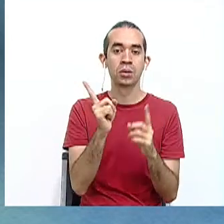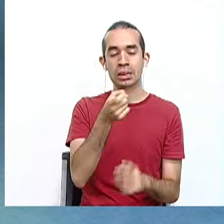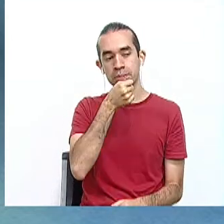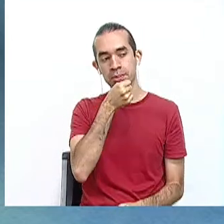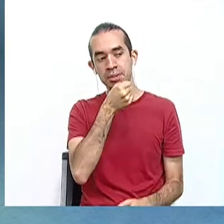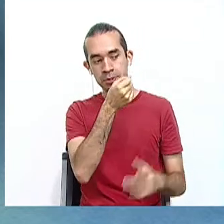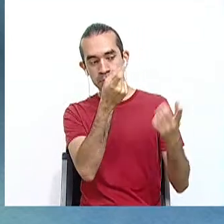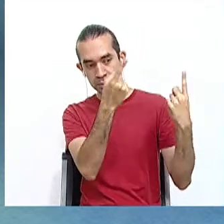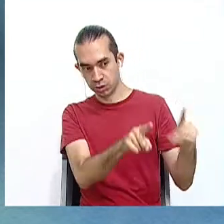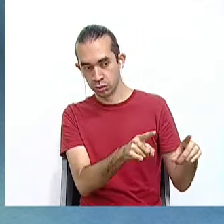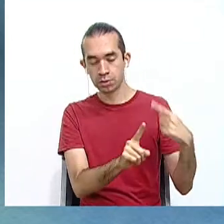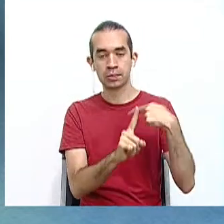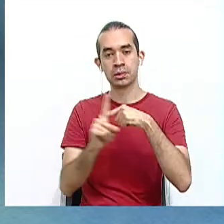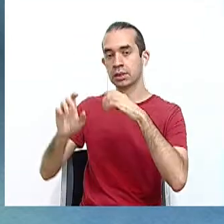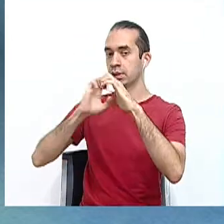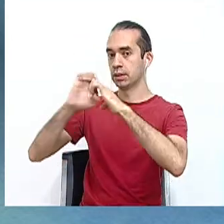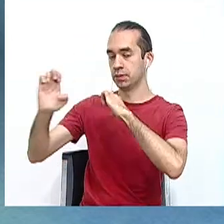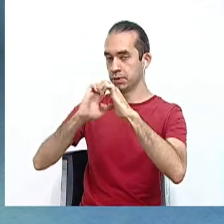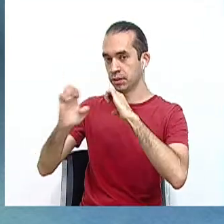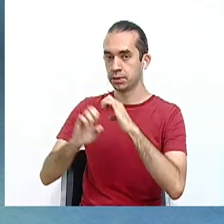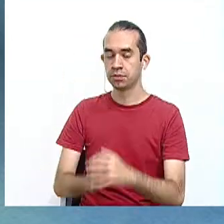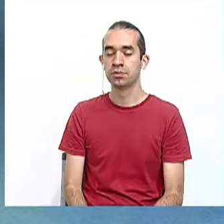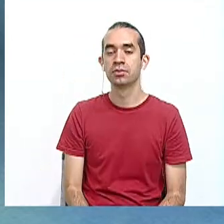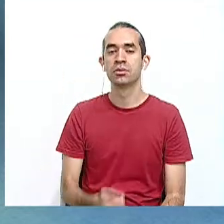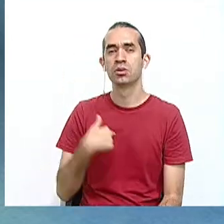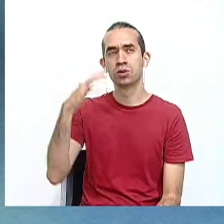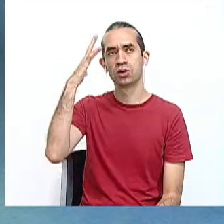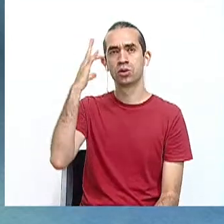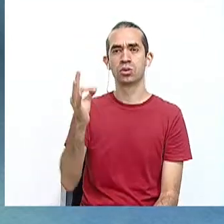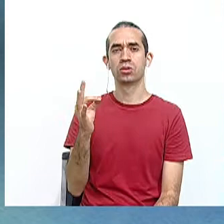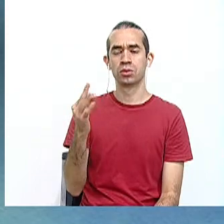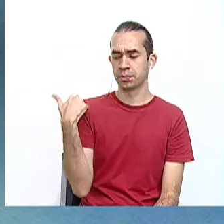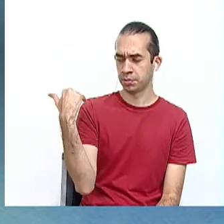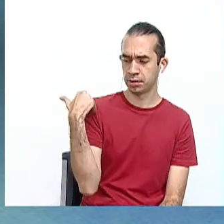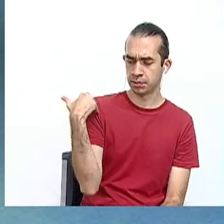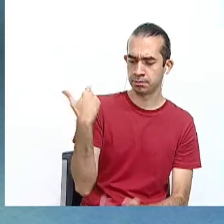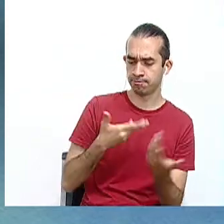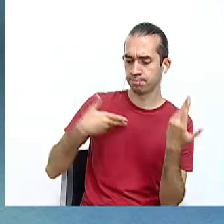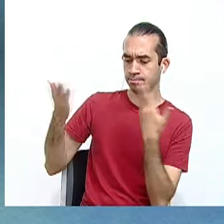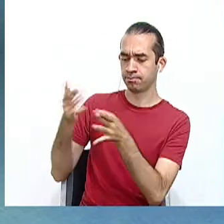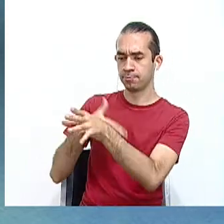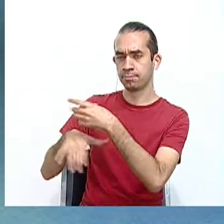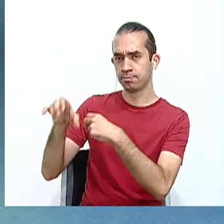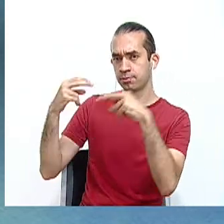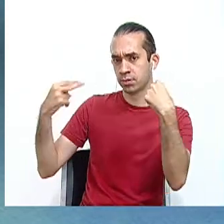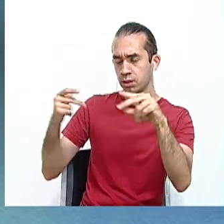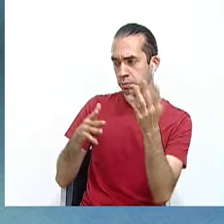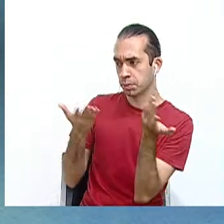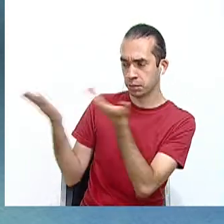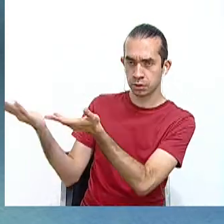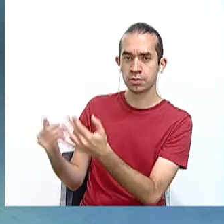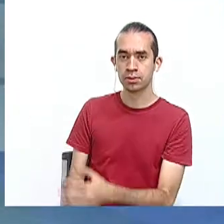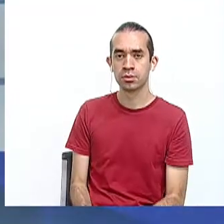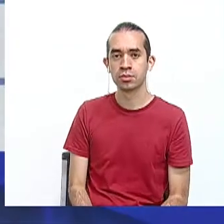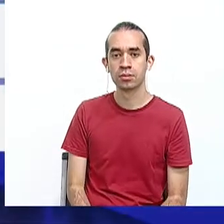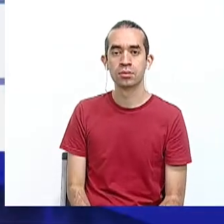la entrevista. Pero creo que me están pidiendo el pase en estudio. Volvemos.